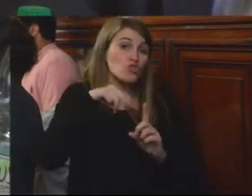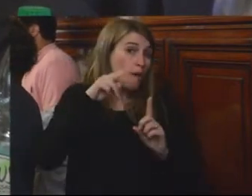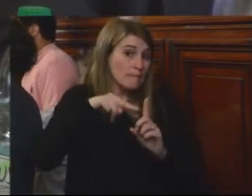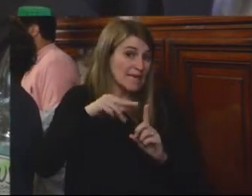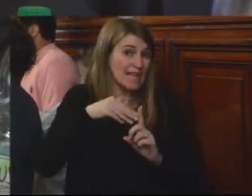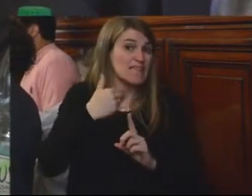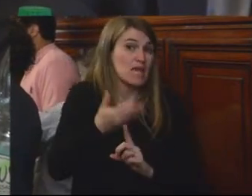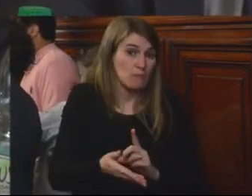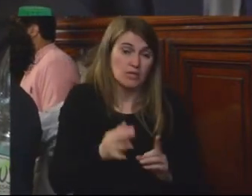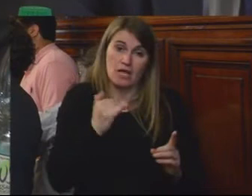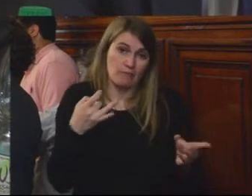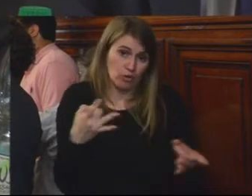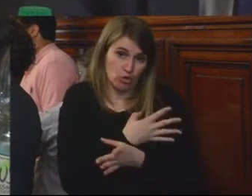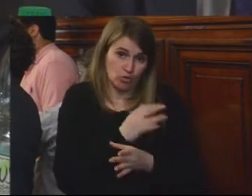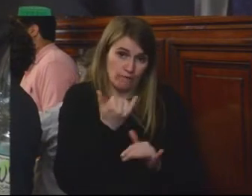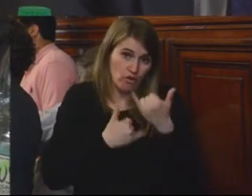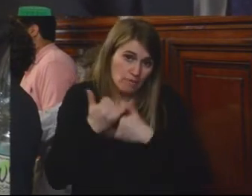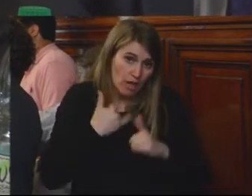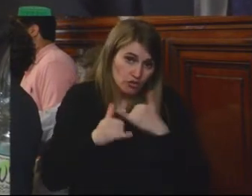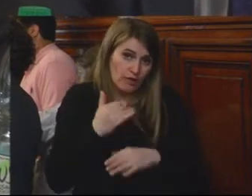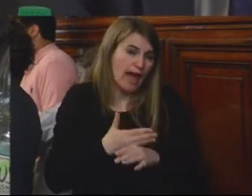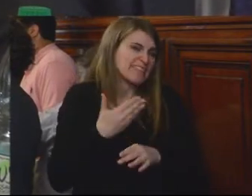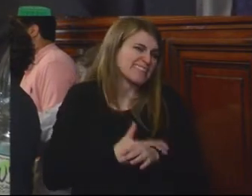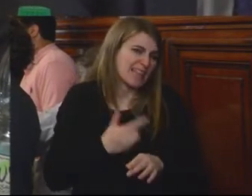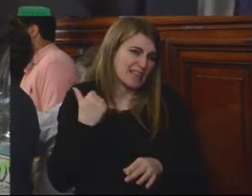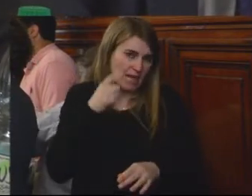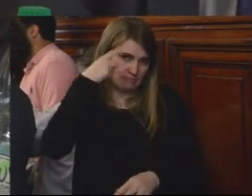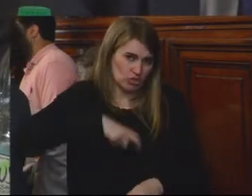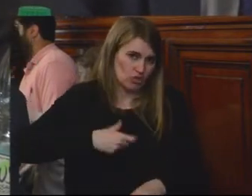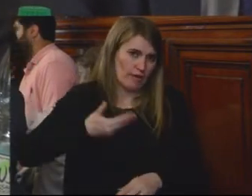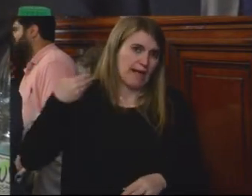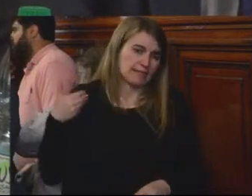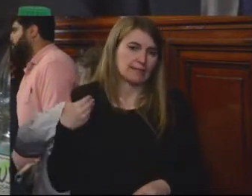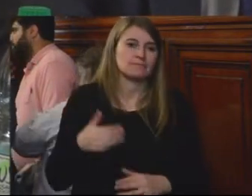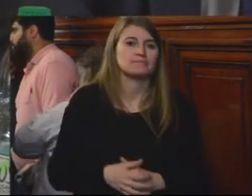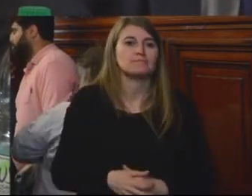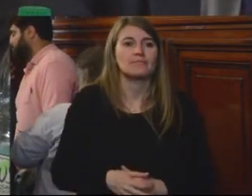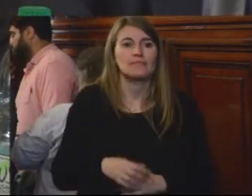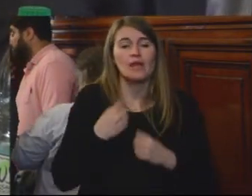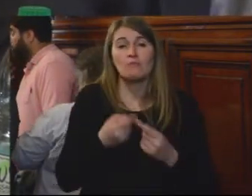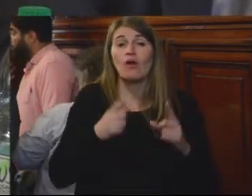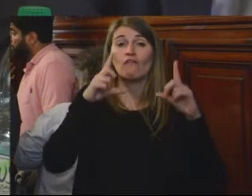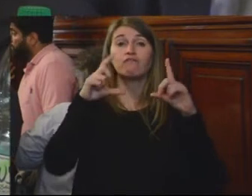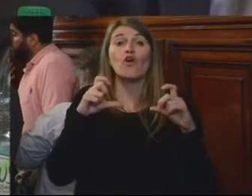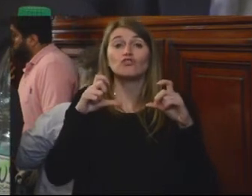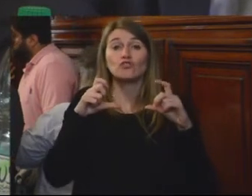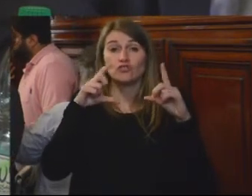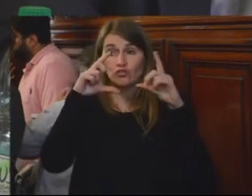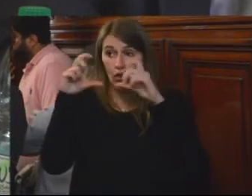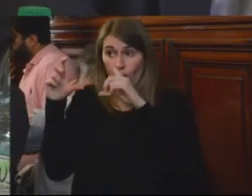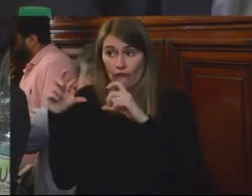completó esa información respecto también de las fotos que obligan también